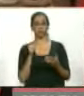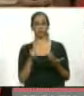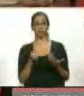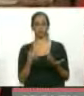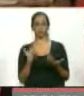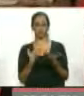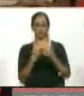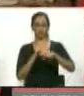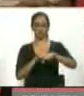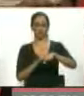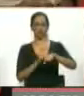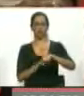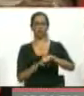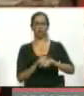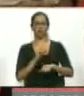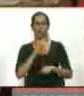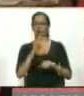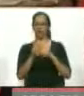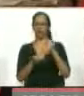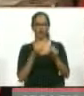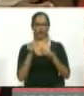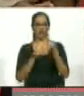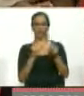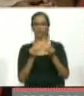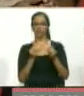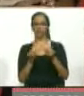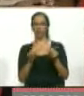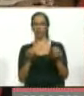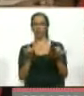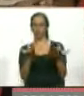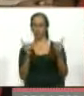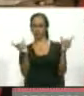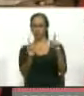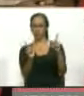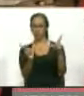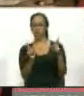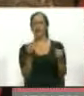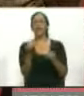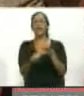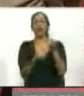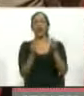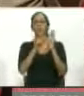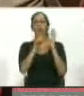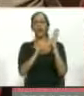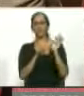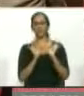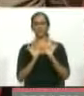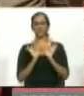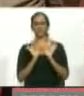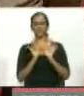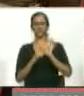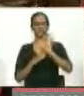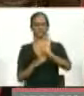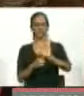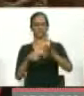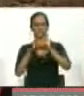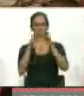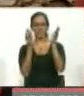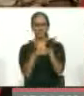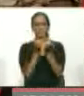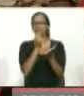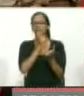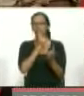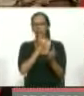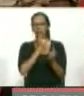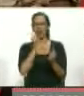a este programa no habían montado en su canal y va a ser un especial para mostrar al mundo quién es